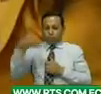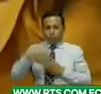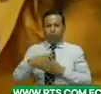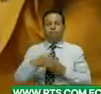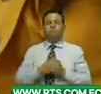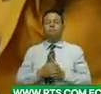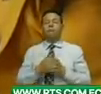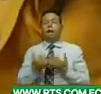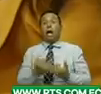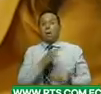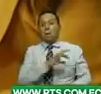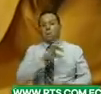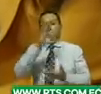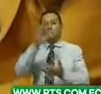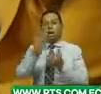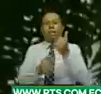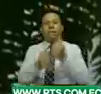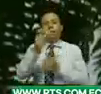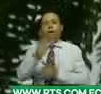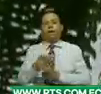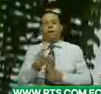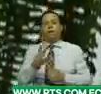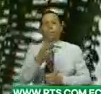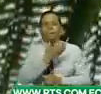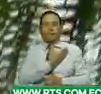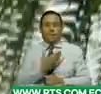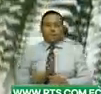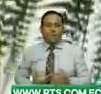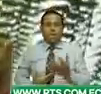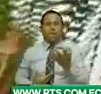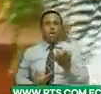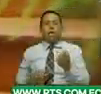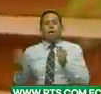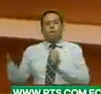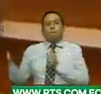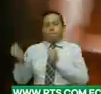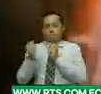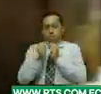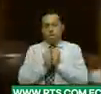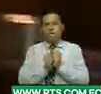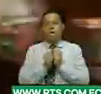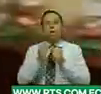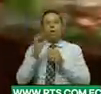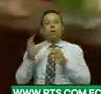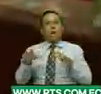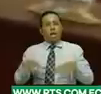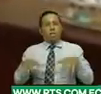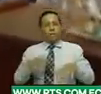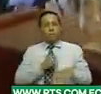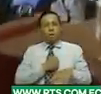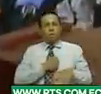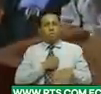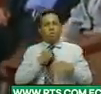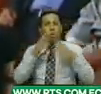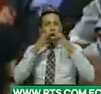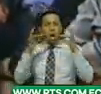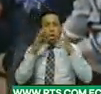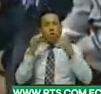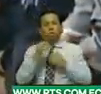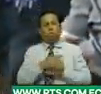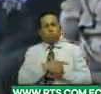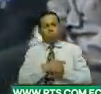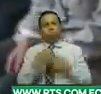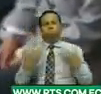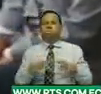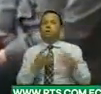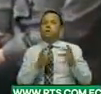República por el movimiento Alianza País, que regresó a Ecuador con su mascota, un gato de más de 10 años. Y aquí la vemos nuevamente en el